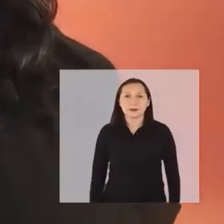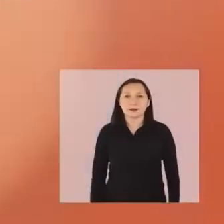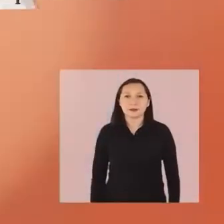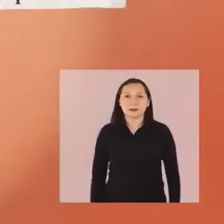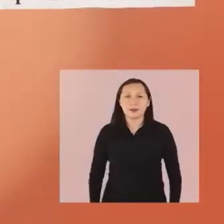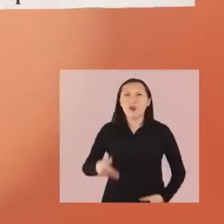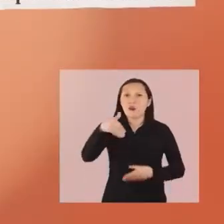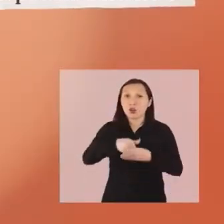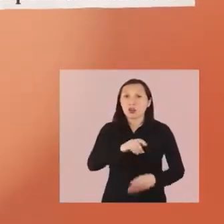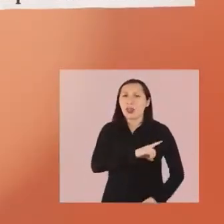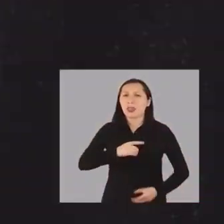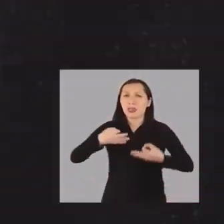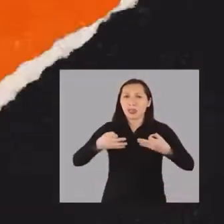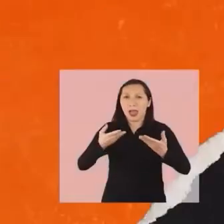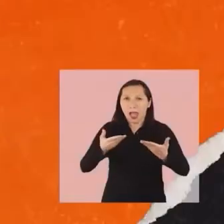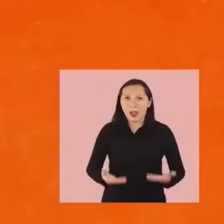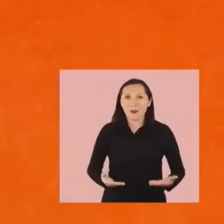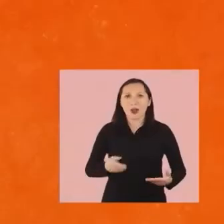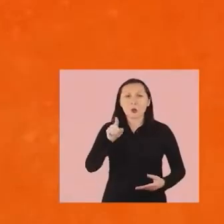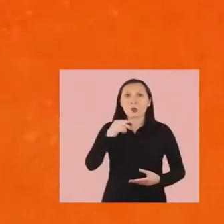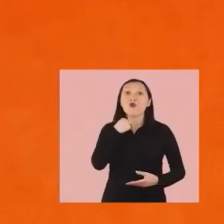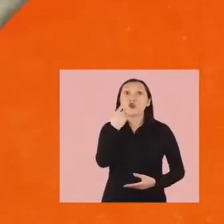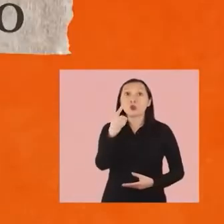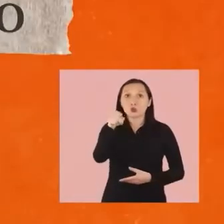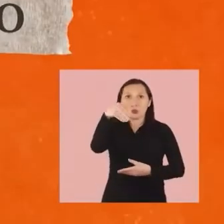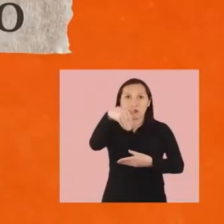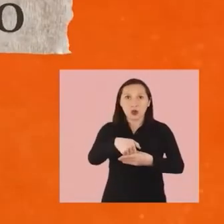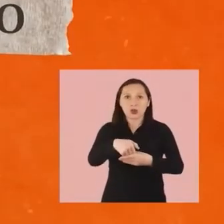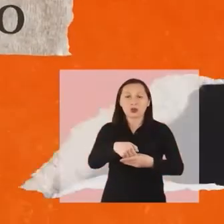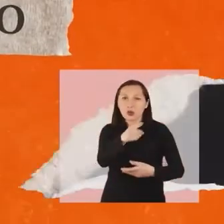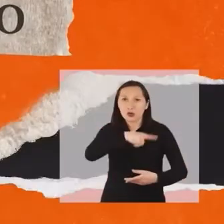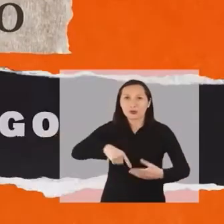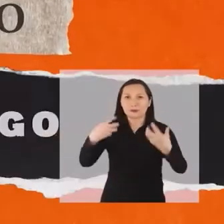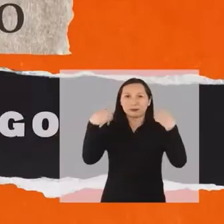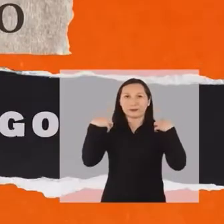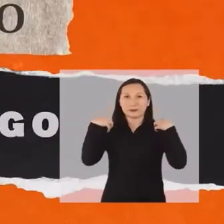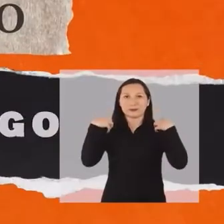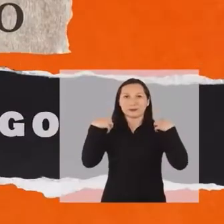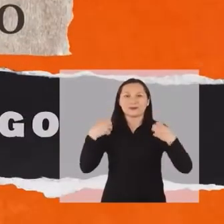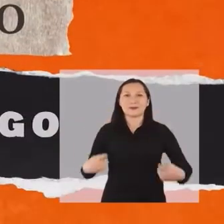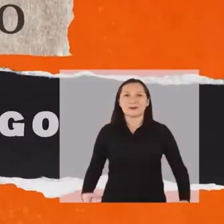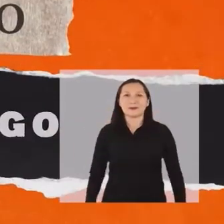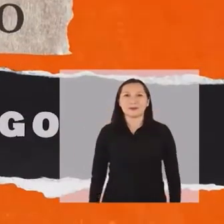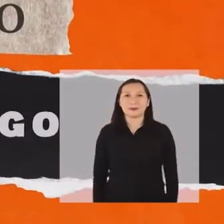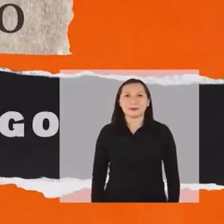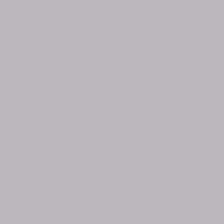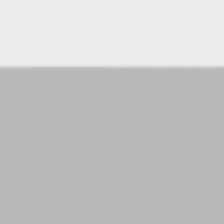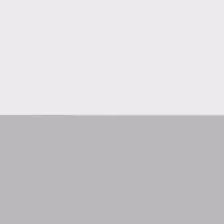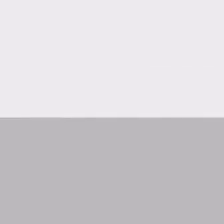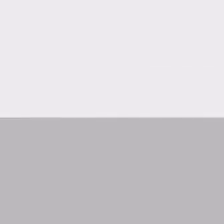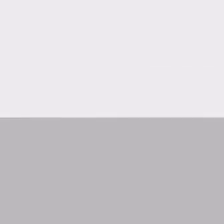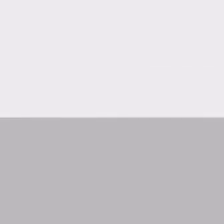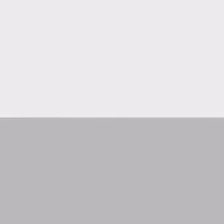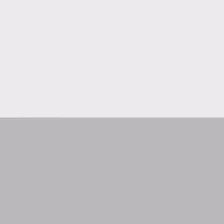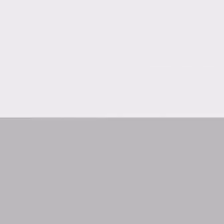humanista. Vota dignidad ahora. Tu voz, tu voto. Hagámonos cargo.